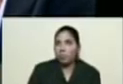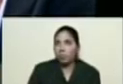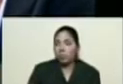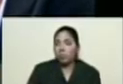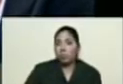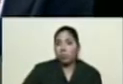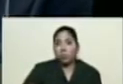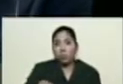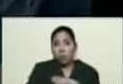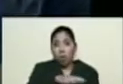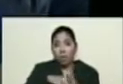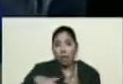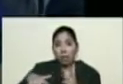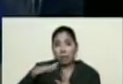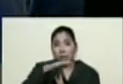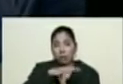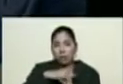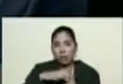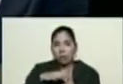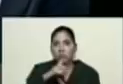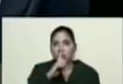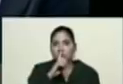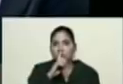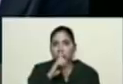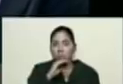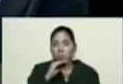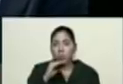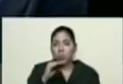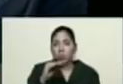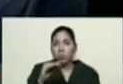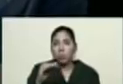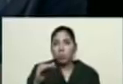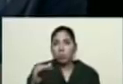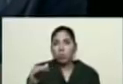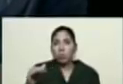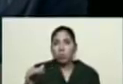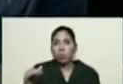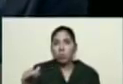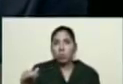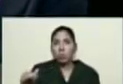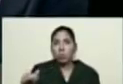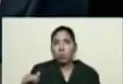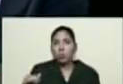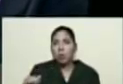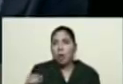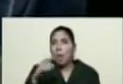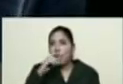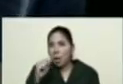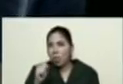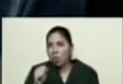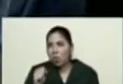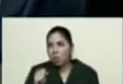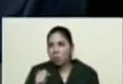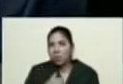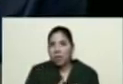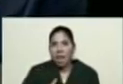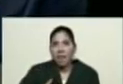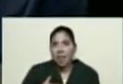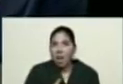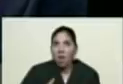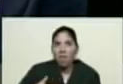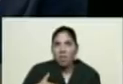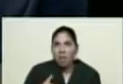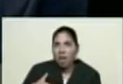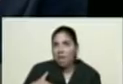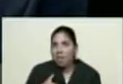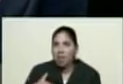Porque aquel hombre joven, Nicolás Maduro, jamás pretendió tener cargo alguno, pero mucho